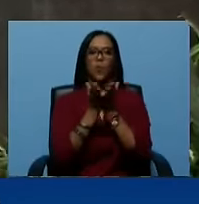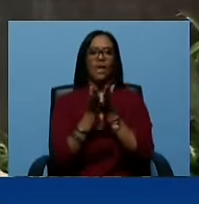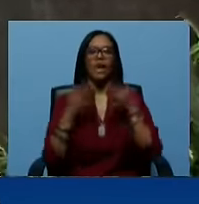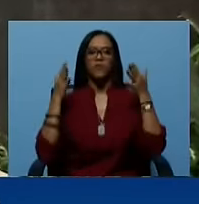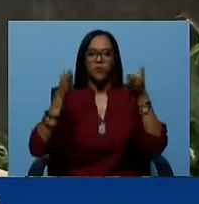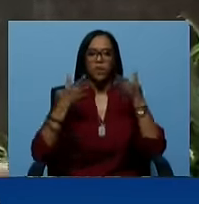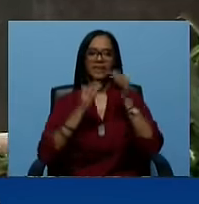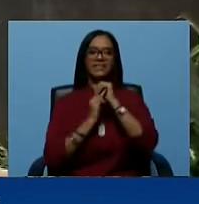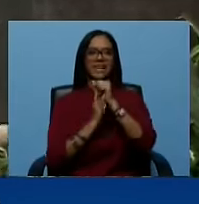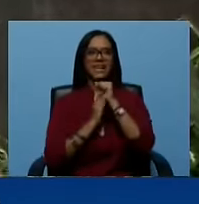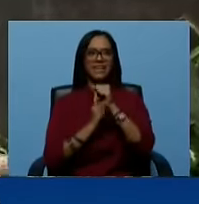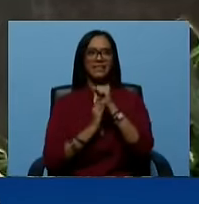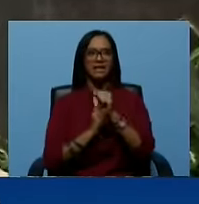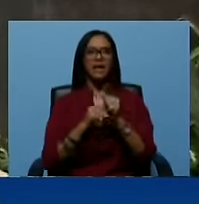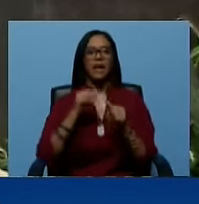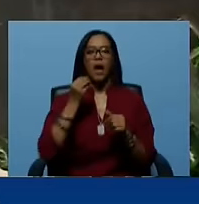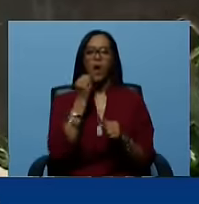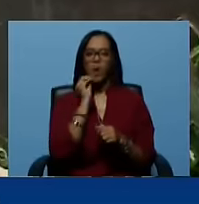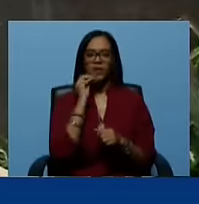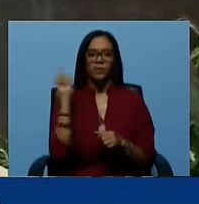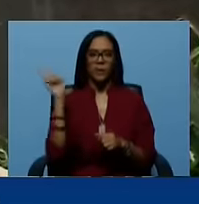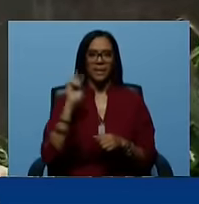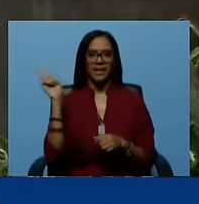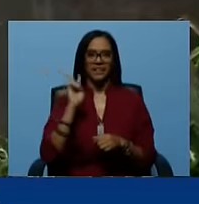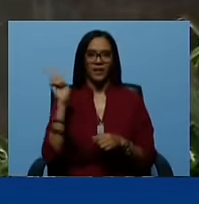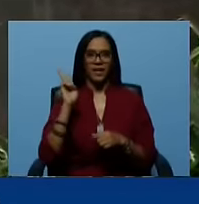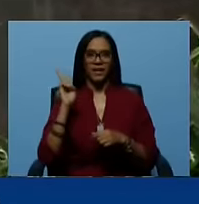de liderazgo de la juventud venezolana.